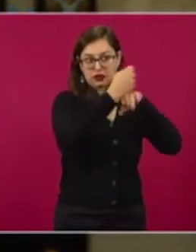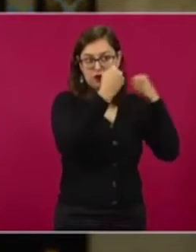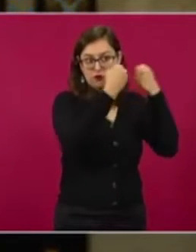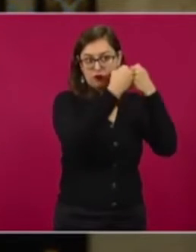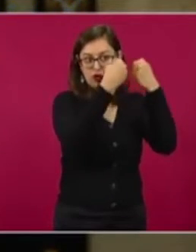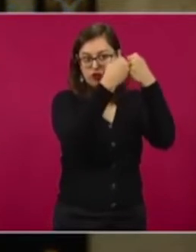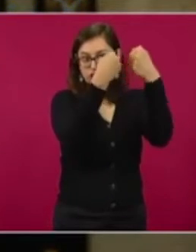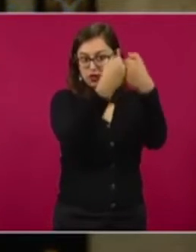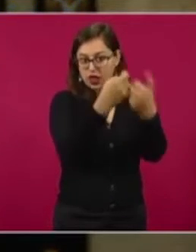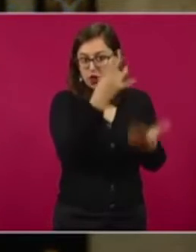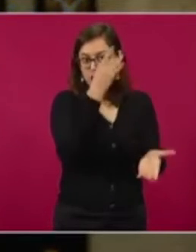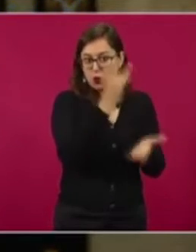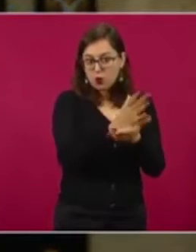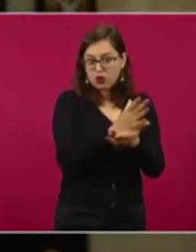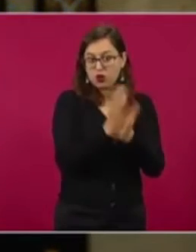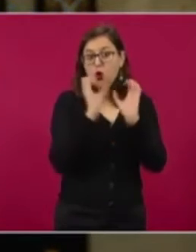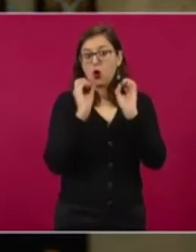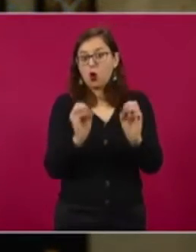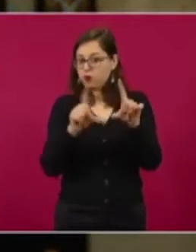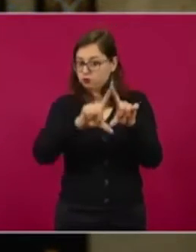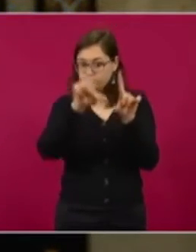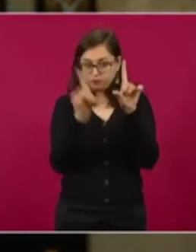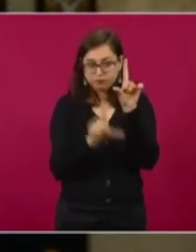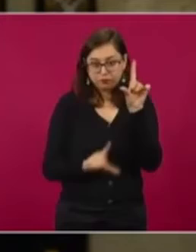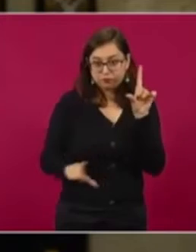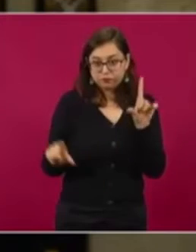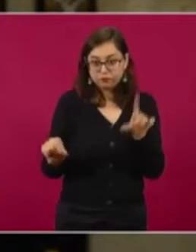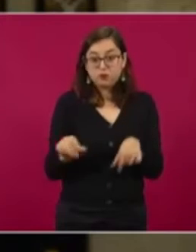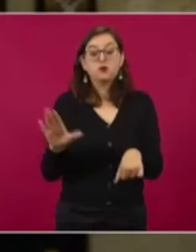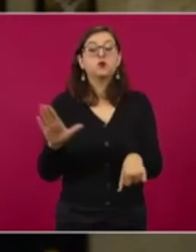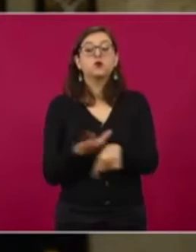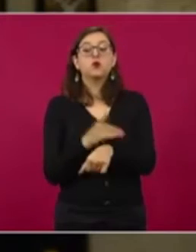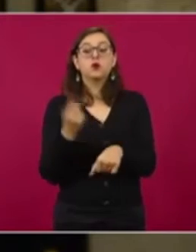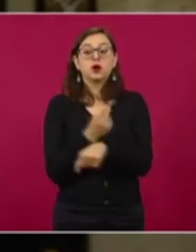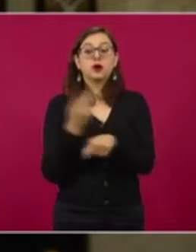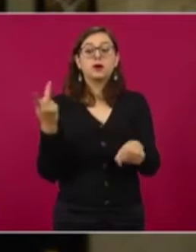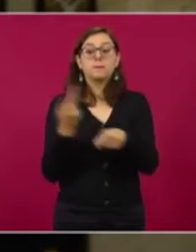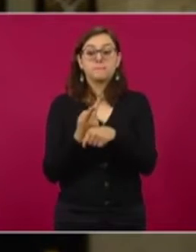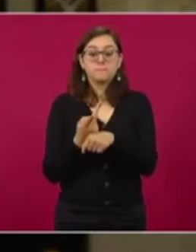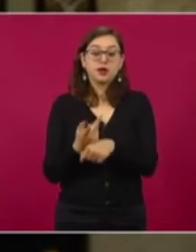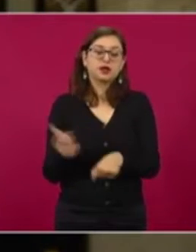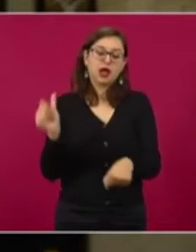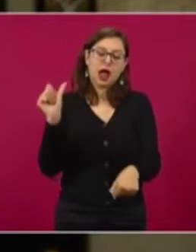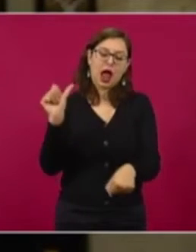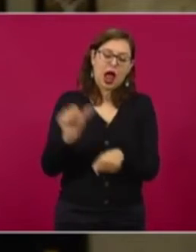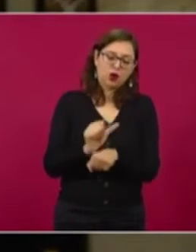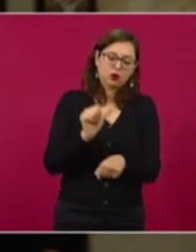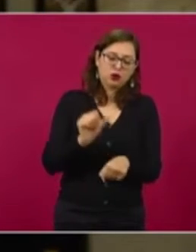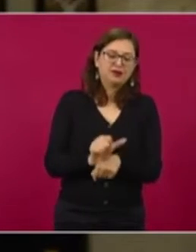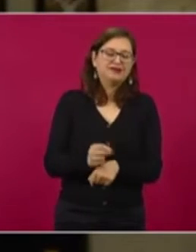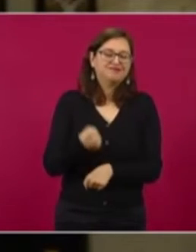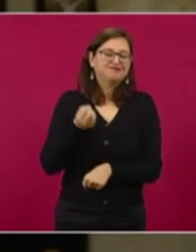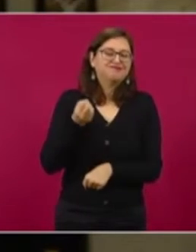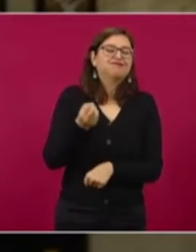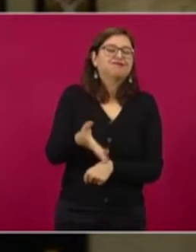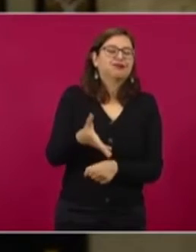la República, tomando en cuenta que pues este fenómeno de la regulación de los autos chocolate, como normalmente se le